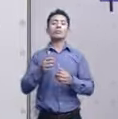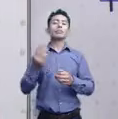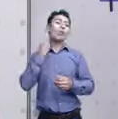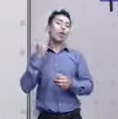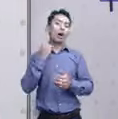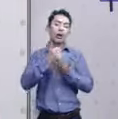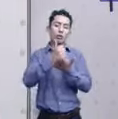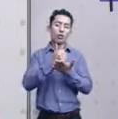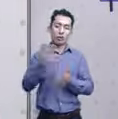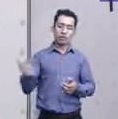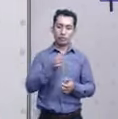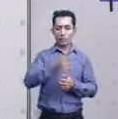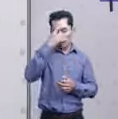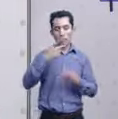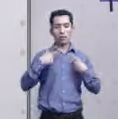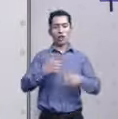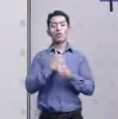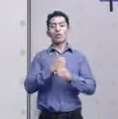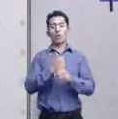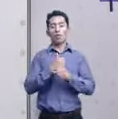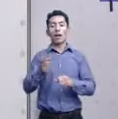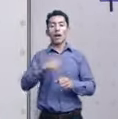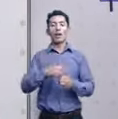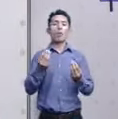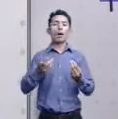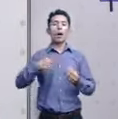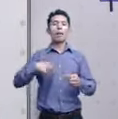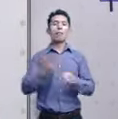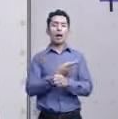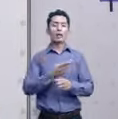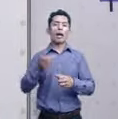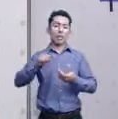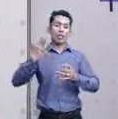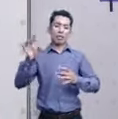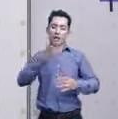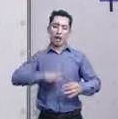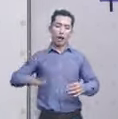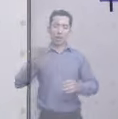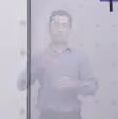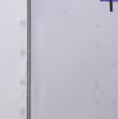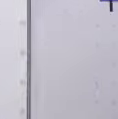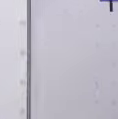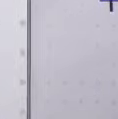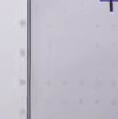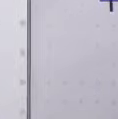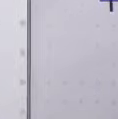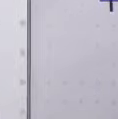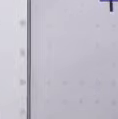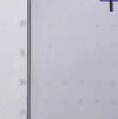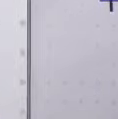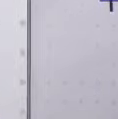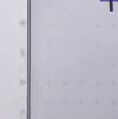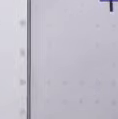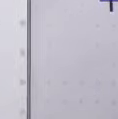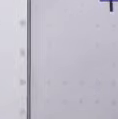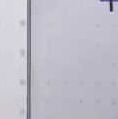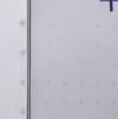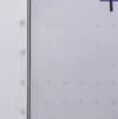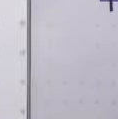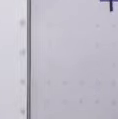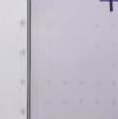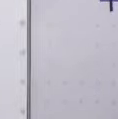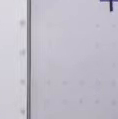abogados para aquellas víctimas que muchas de las veces ha pasado aquí en el Valle del Mezquital, no les llevan un debido proceso y